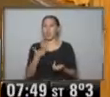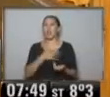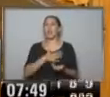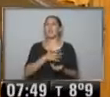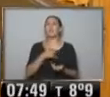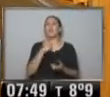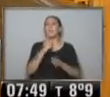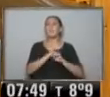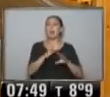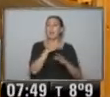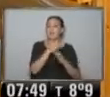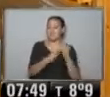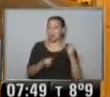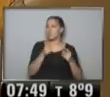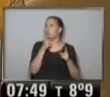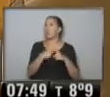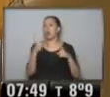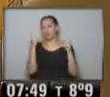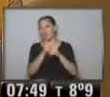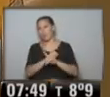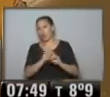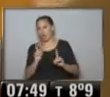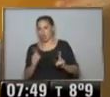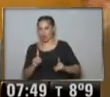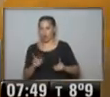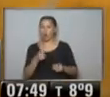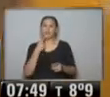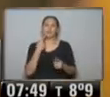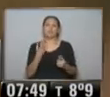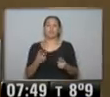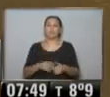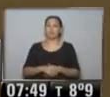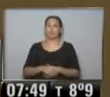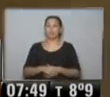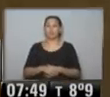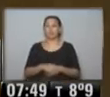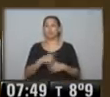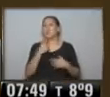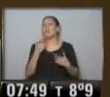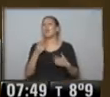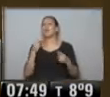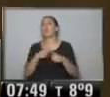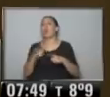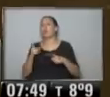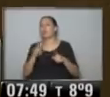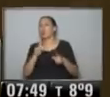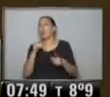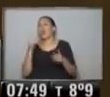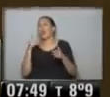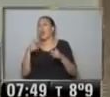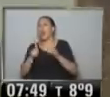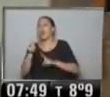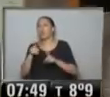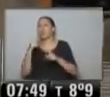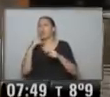alguna falla por problemas o burocráticos o problemas de de de de desentenderse en forma de resolver